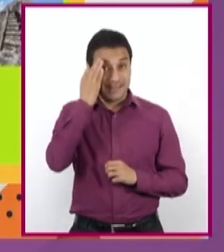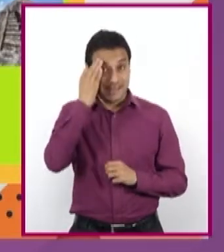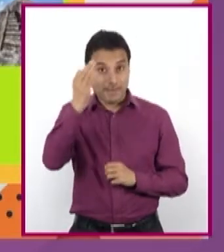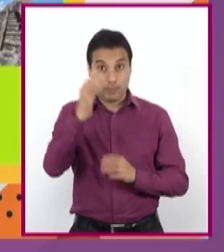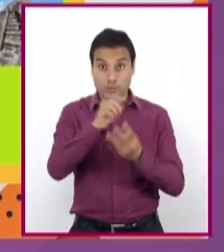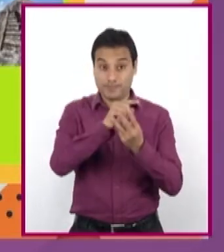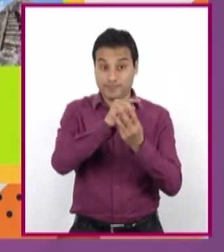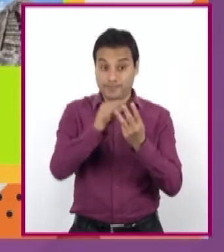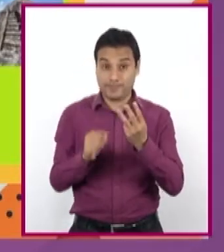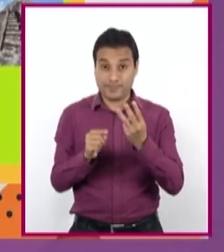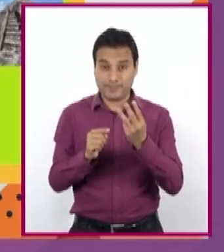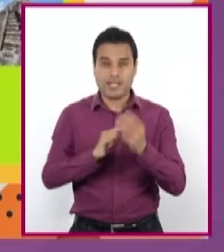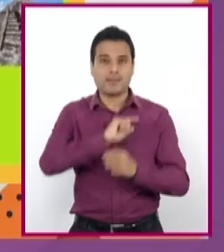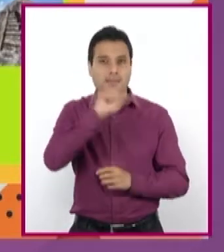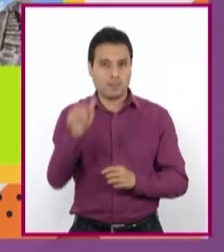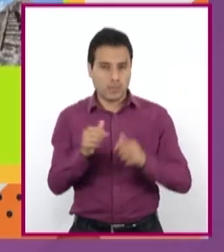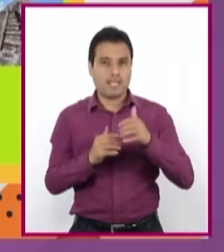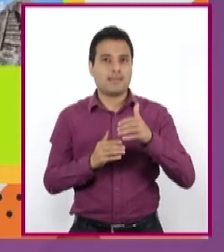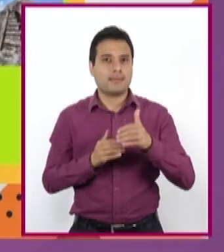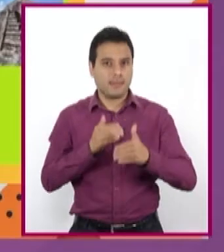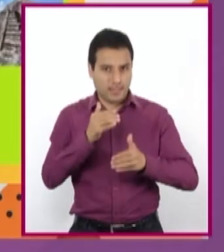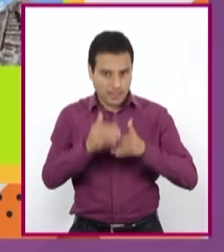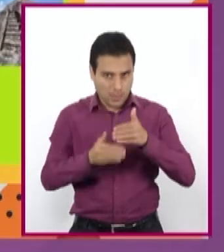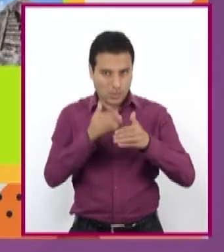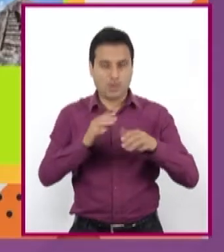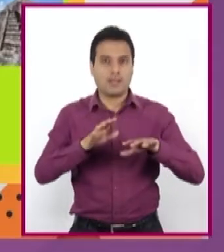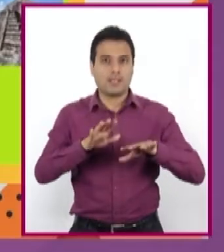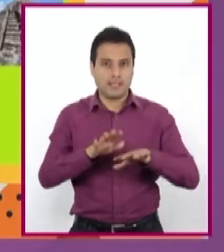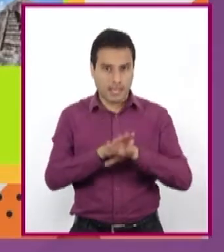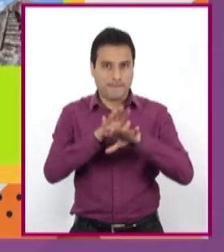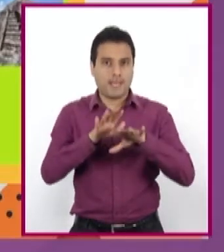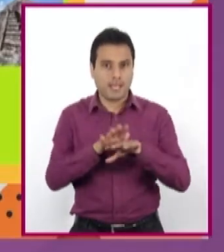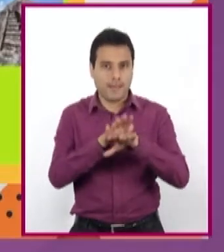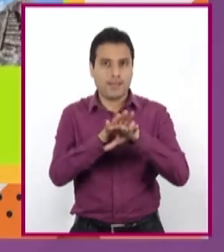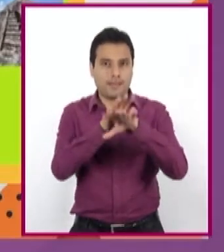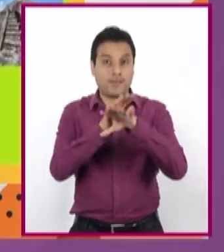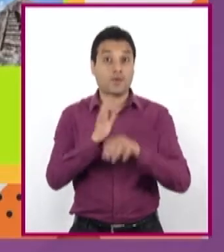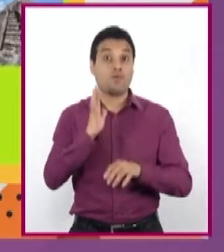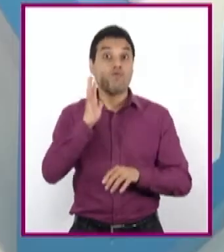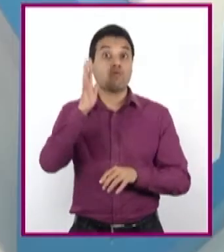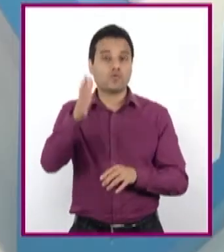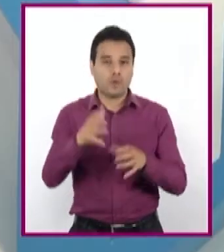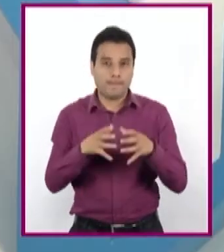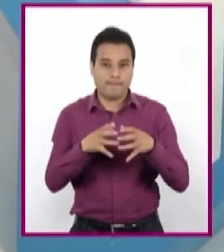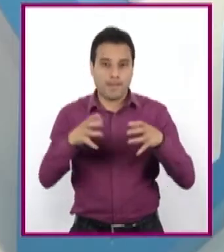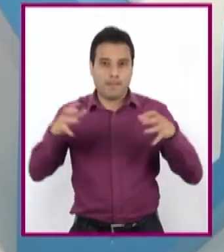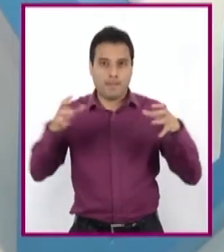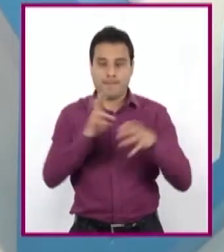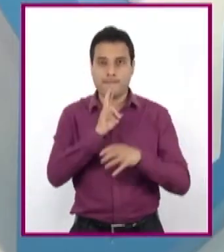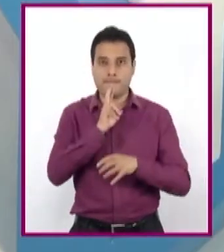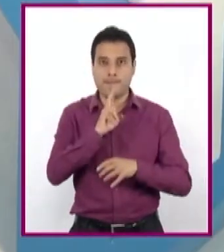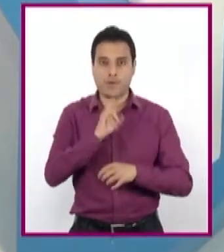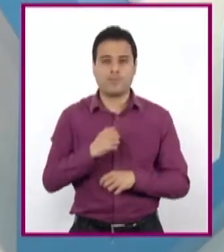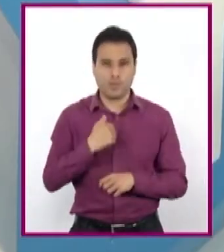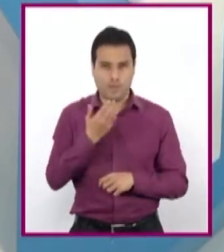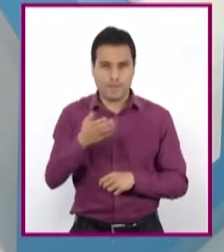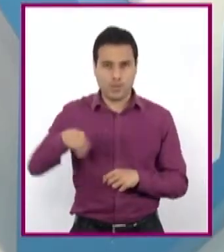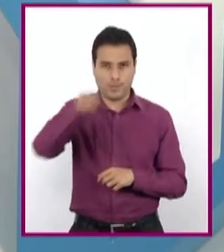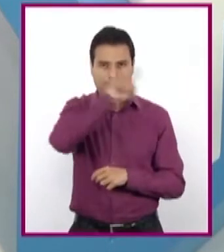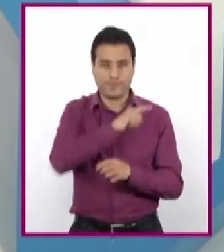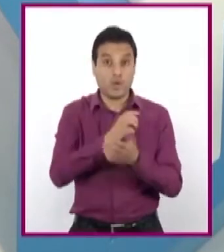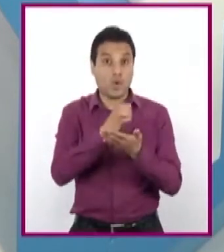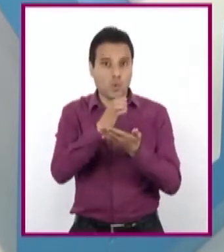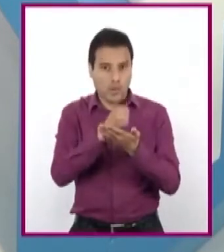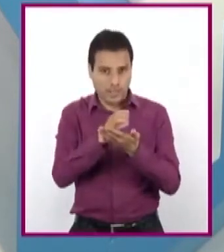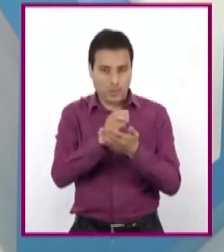son el preámbulo del desarrollo de las sociedades prehispánicas para su florecimiento. Les pido que realicen en su cuaderno